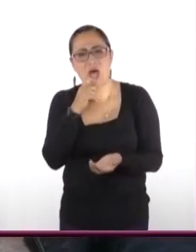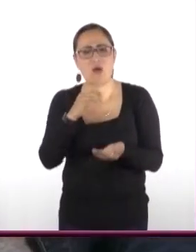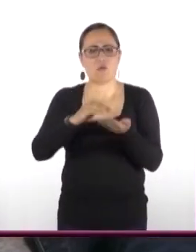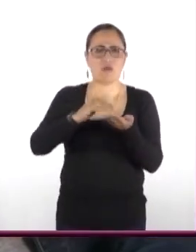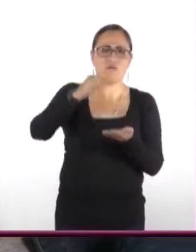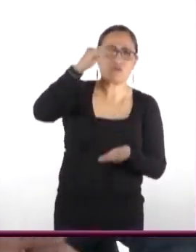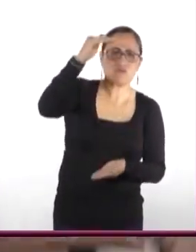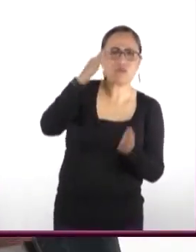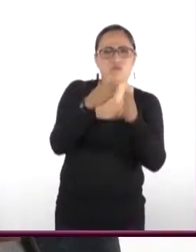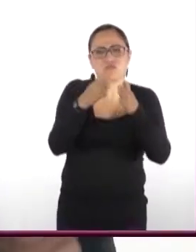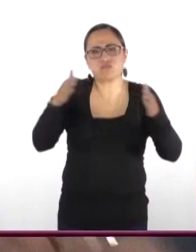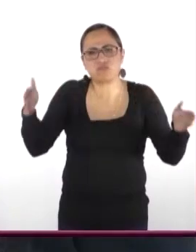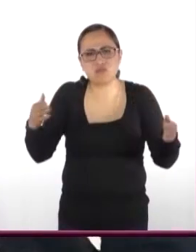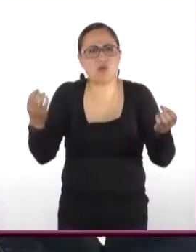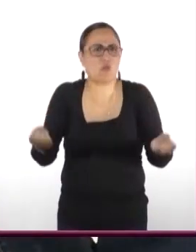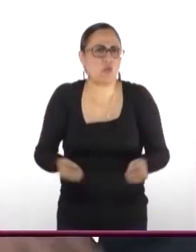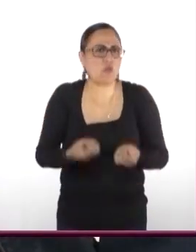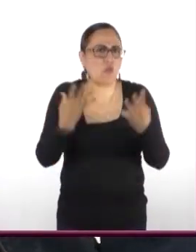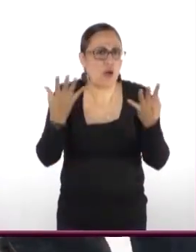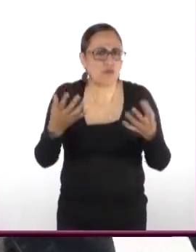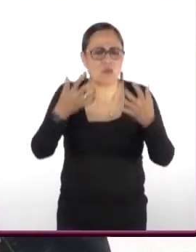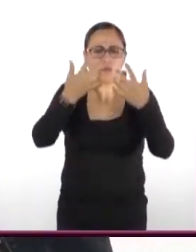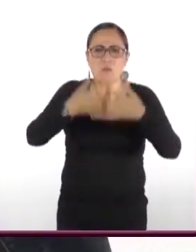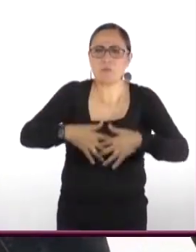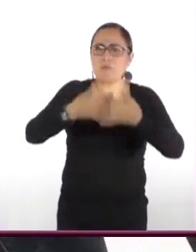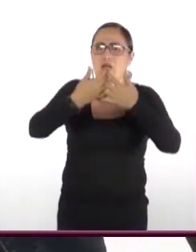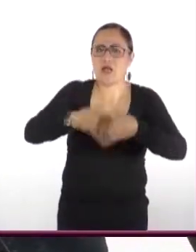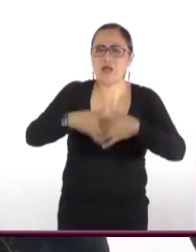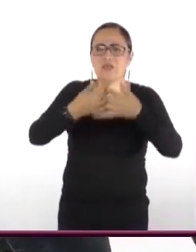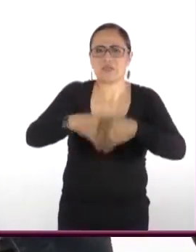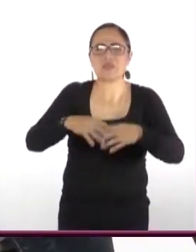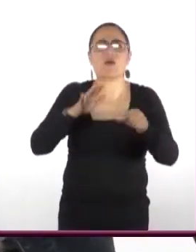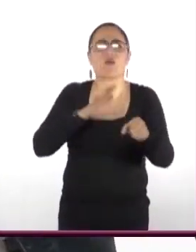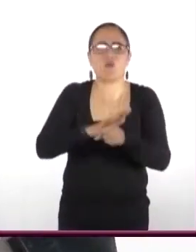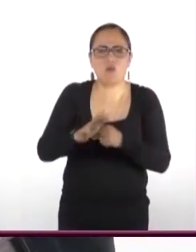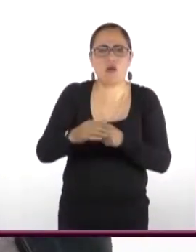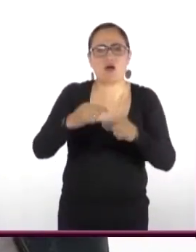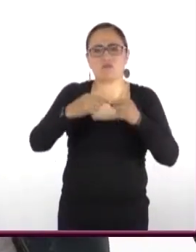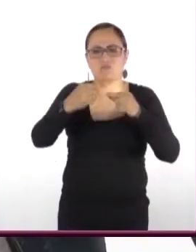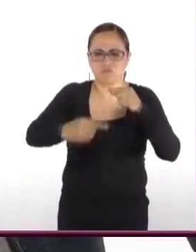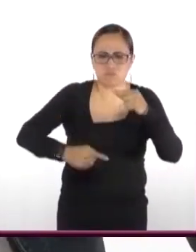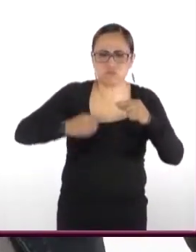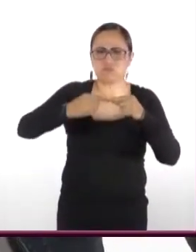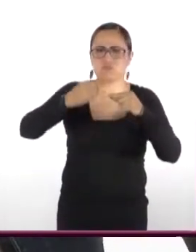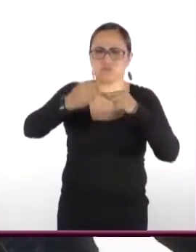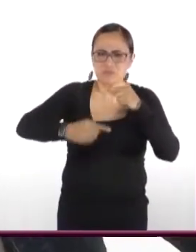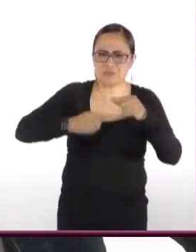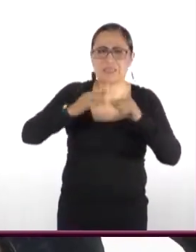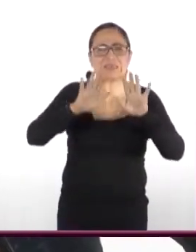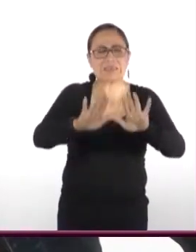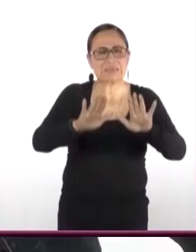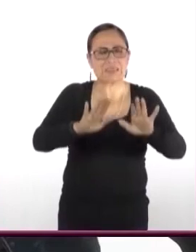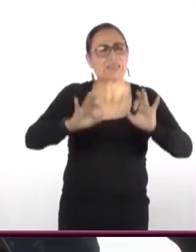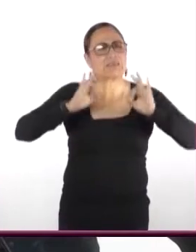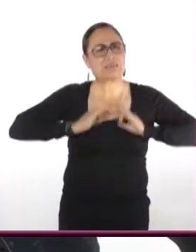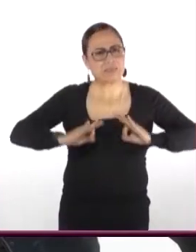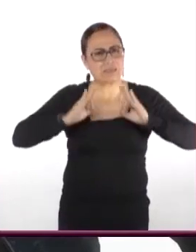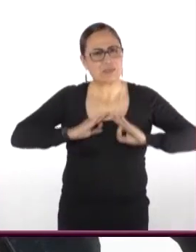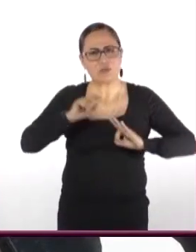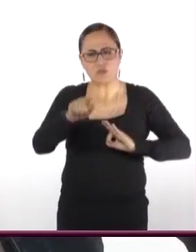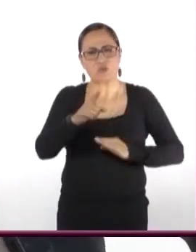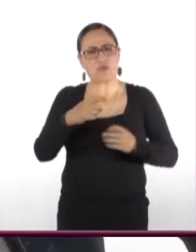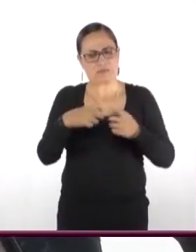debería tener? ¿Qué máquina podría hacerlo? O sea, me duele la cabeza. Ernesto, relájate, te estresas tú